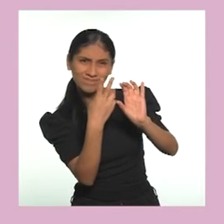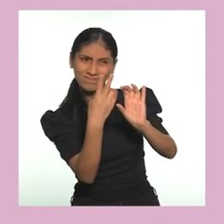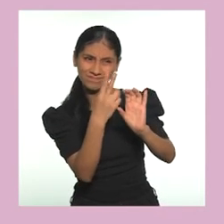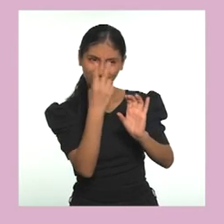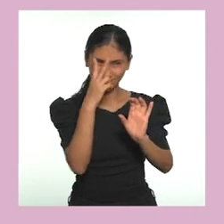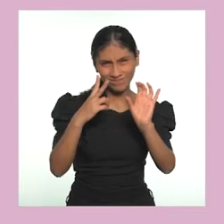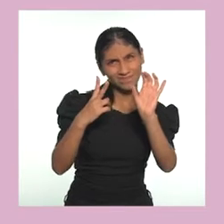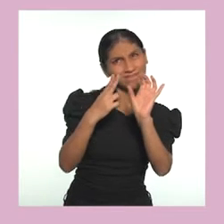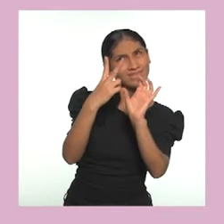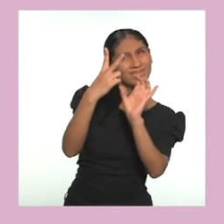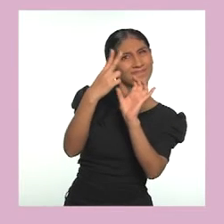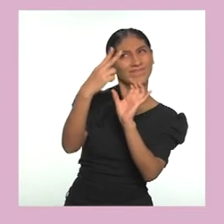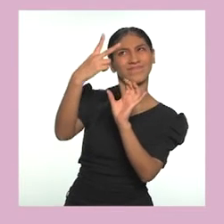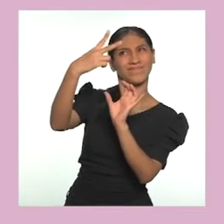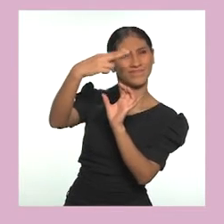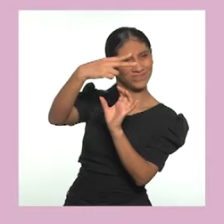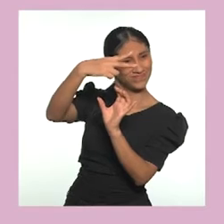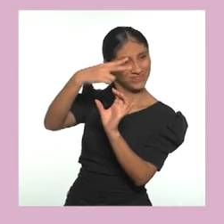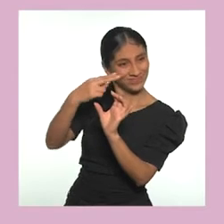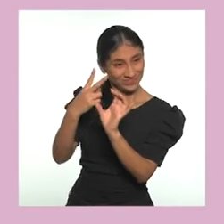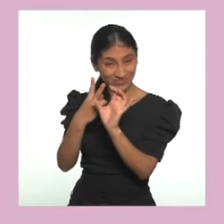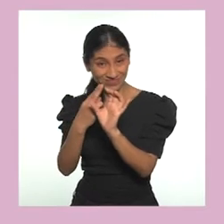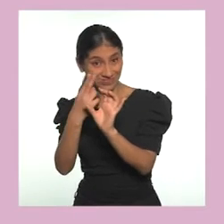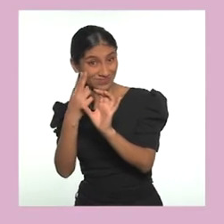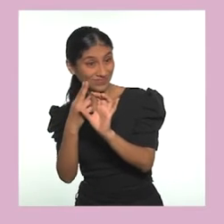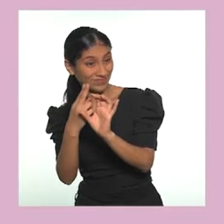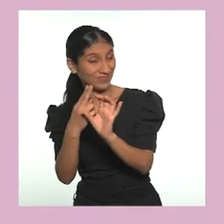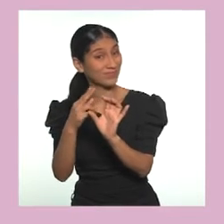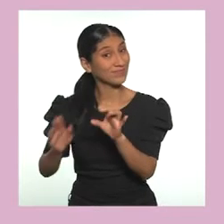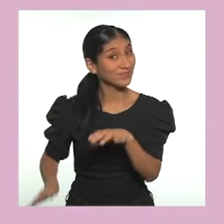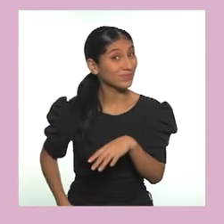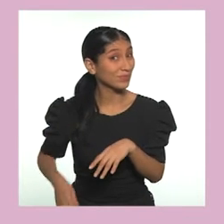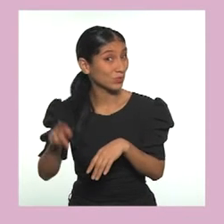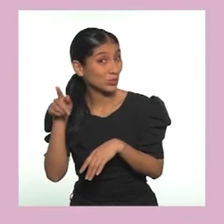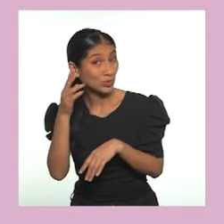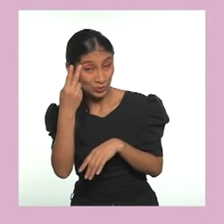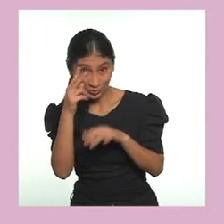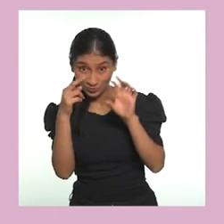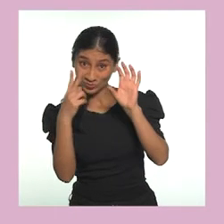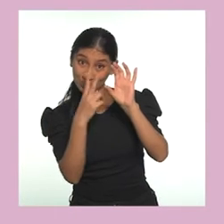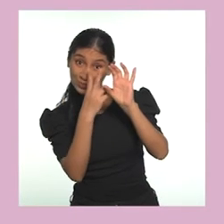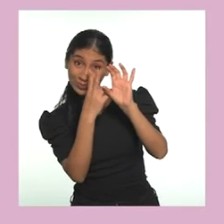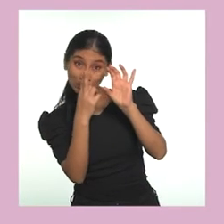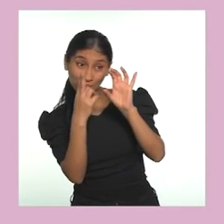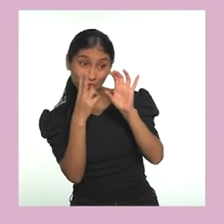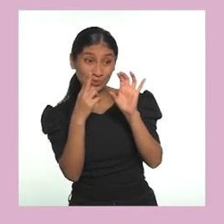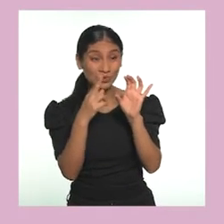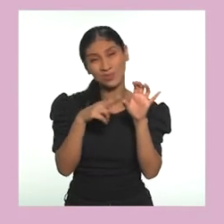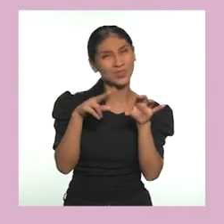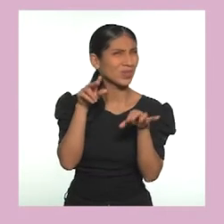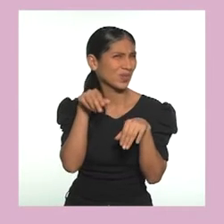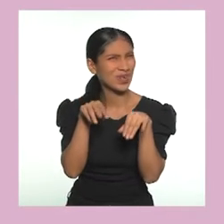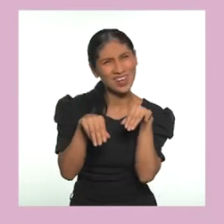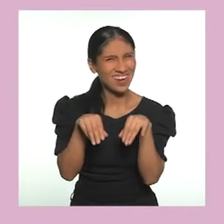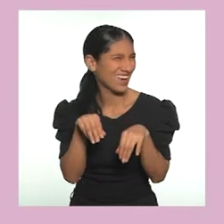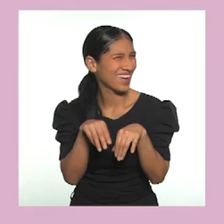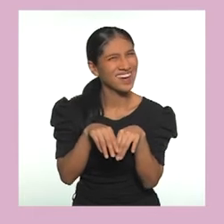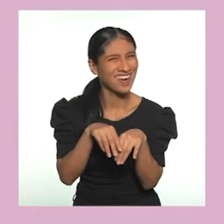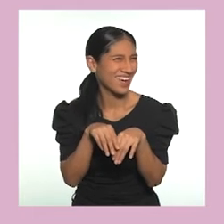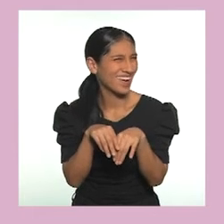mi tijera. A ver. Coco, ayúdame a separar las hierbas.